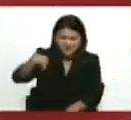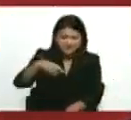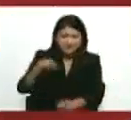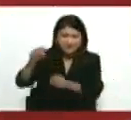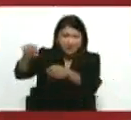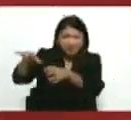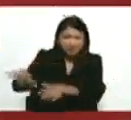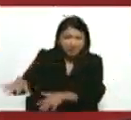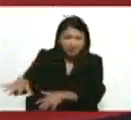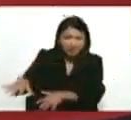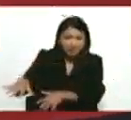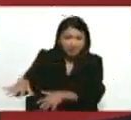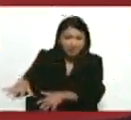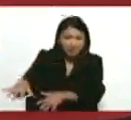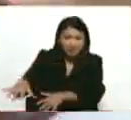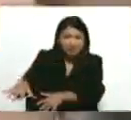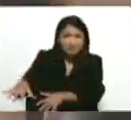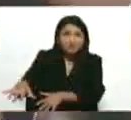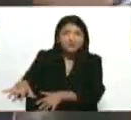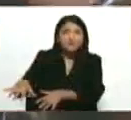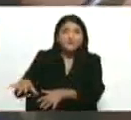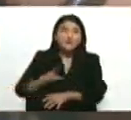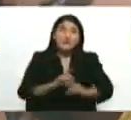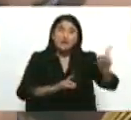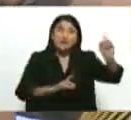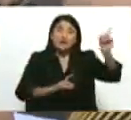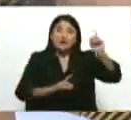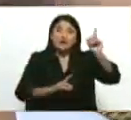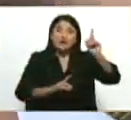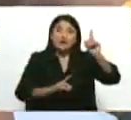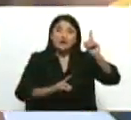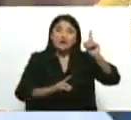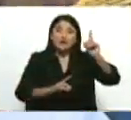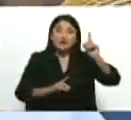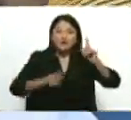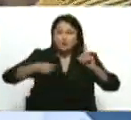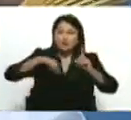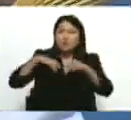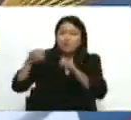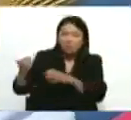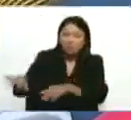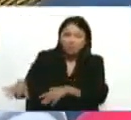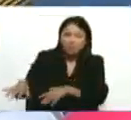Este pueblo se va a rendir. Y nos vamos a rendir ante ellos.